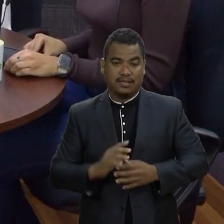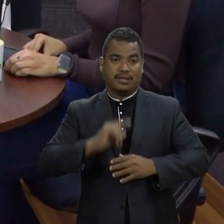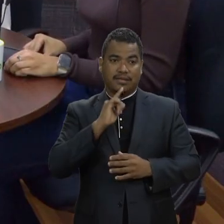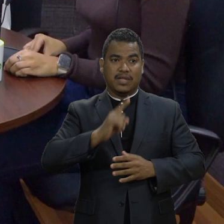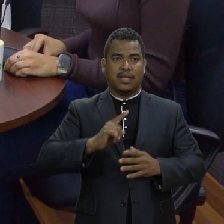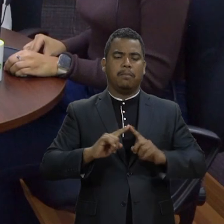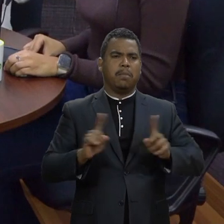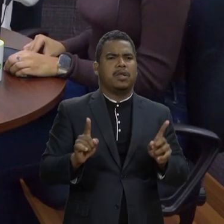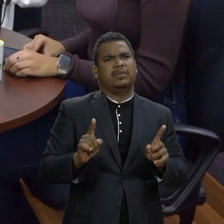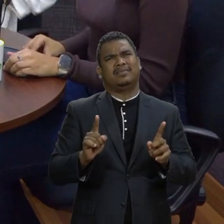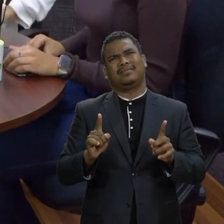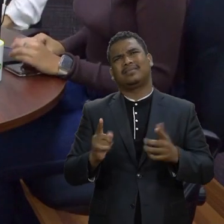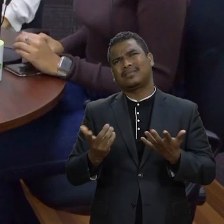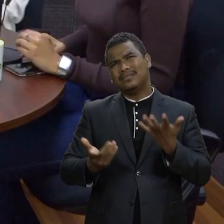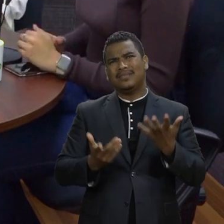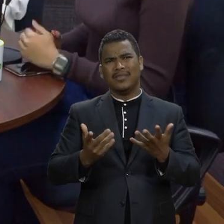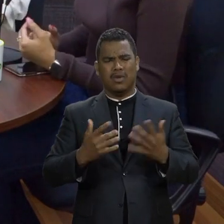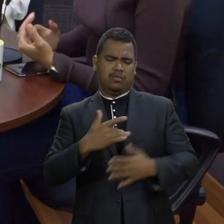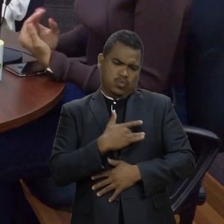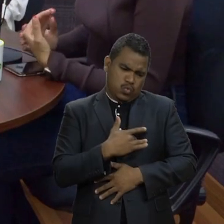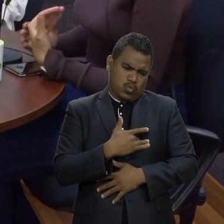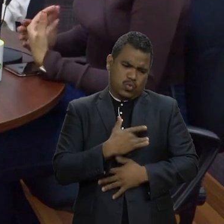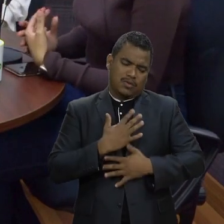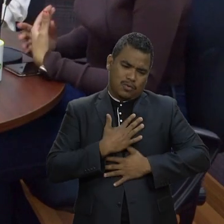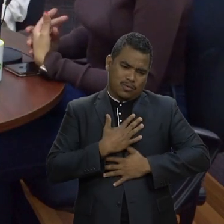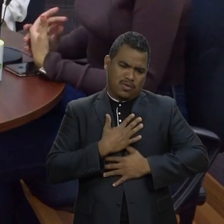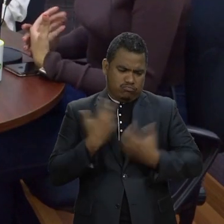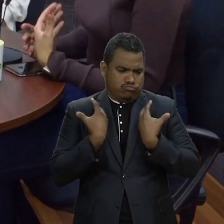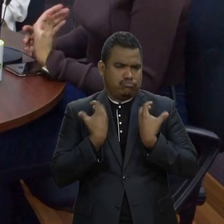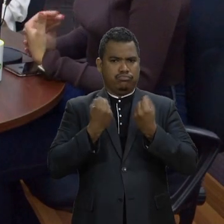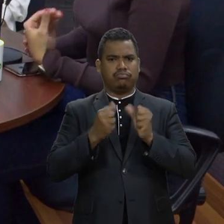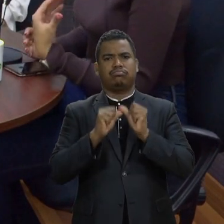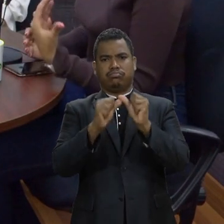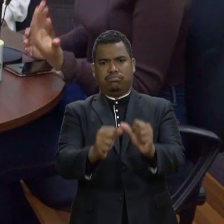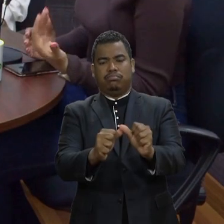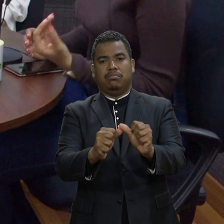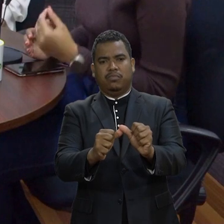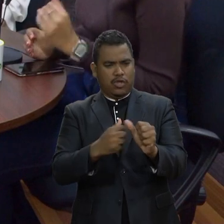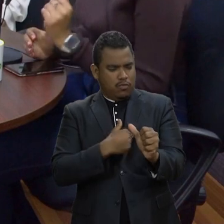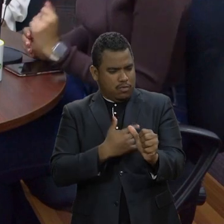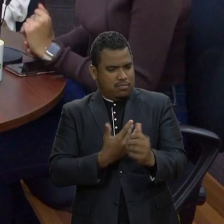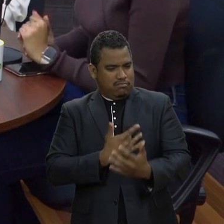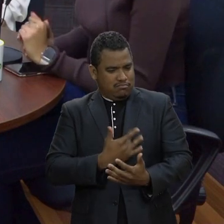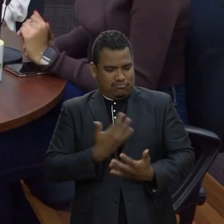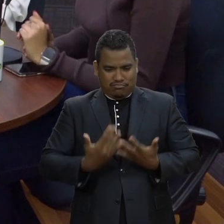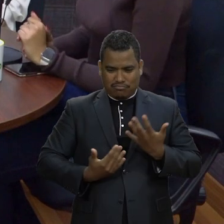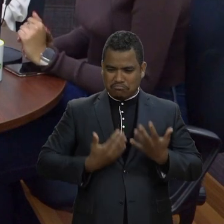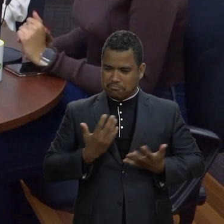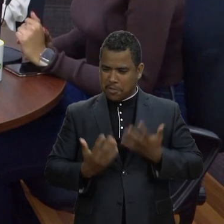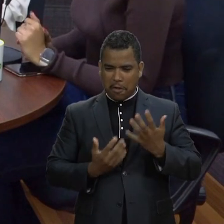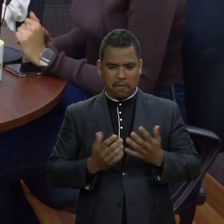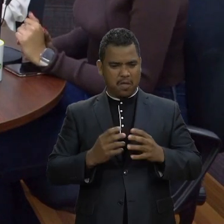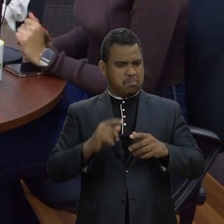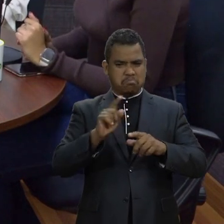con el tiempo. Con el tiempo, okay. Exacto, exacto. Muy bien. En calidad y cantidad, comparándolo con años anteriores, ¿cómo usted percibe hoy día